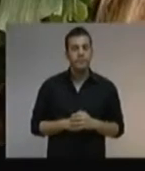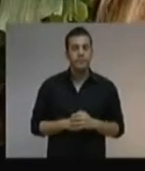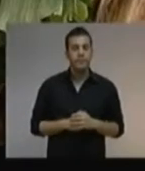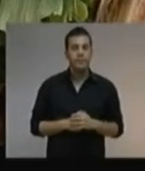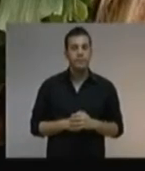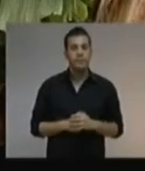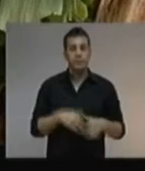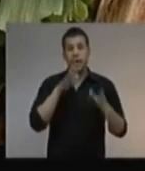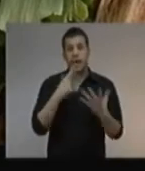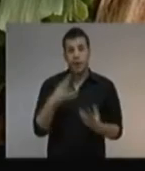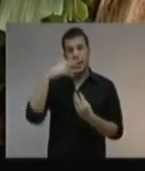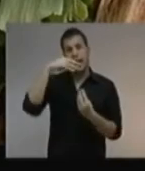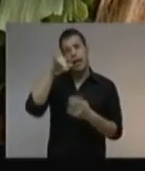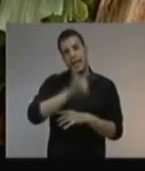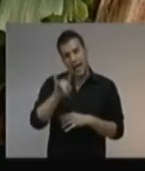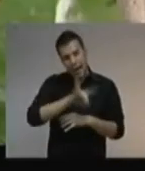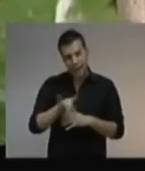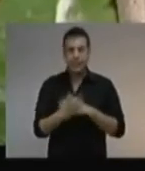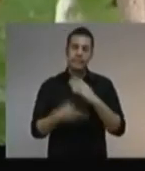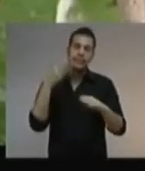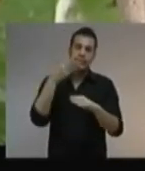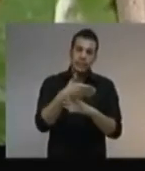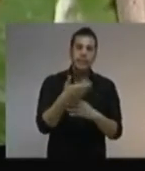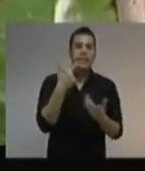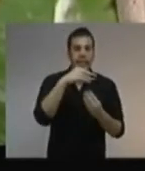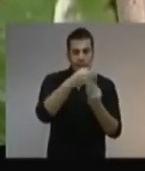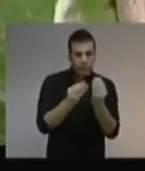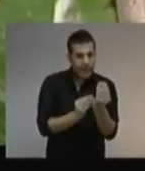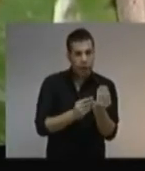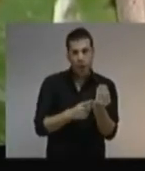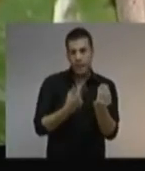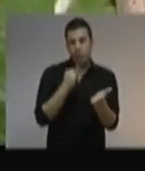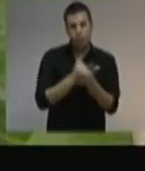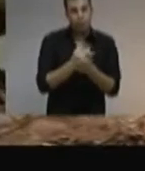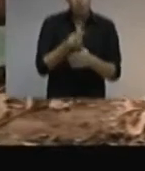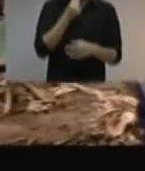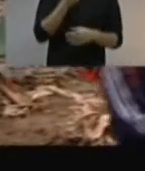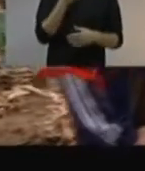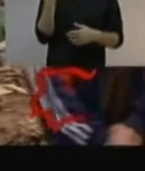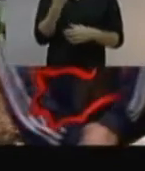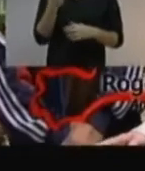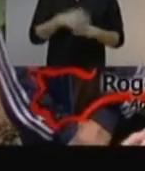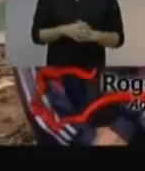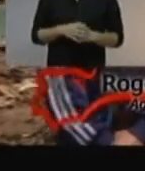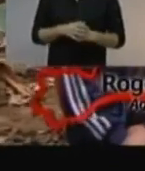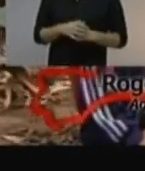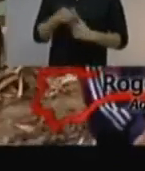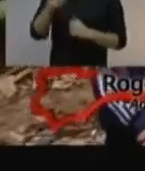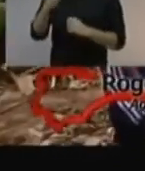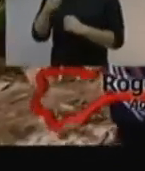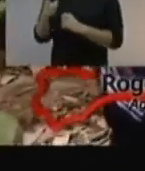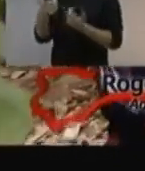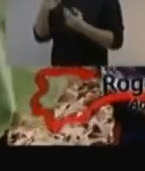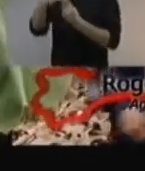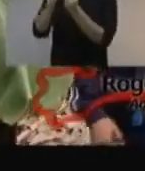No podíamos venir a Canarias y no hablar y no probar su sabroso plátano. ¿Tenemos por aquí cerca alguna flor? Sí, por ejemplo, ahí tenemos un